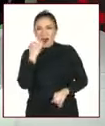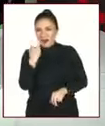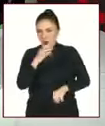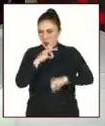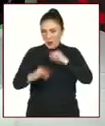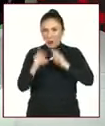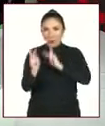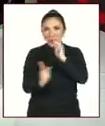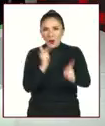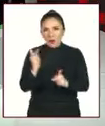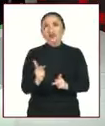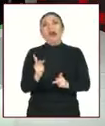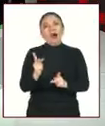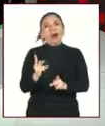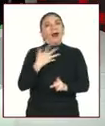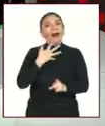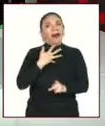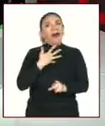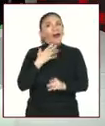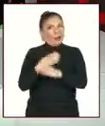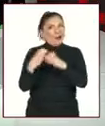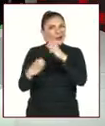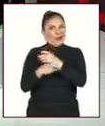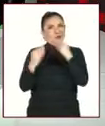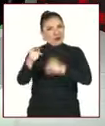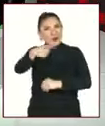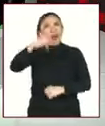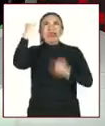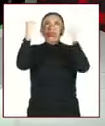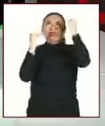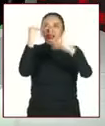creo que teníamos varias cosas, nuestra audiencia tenía varias